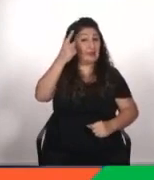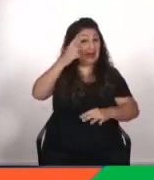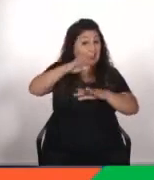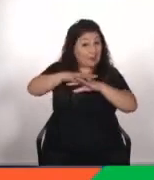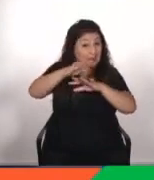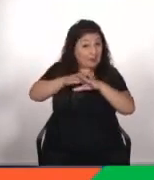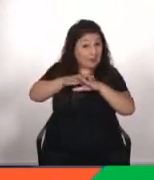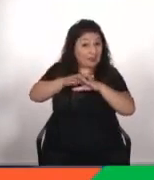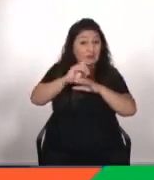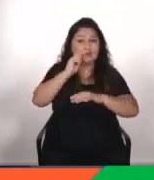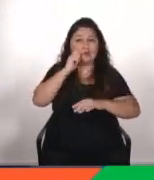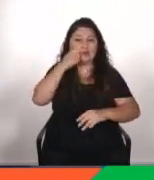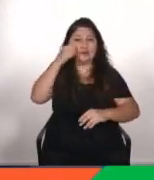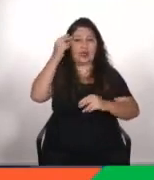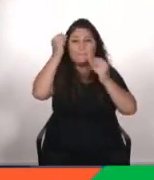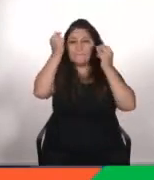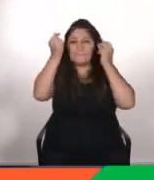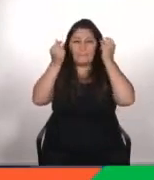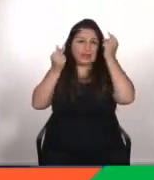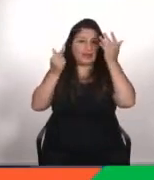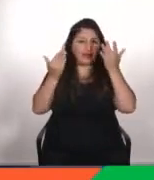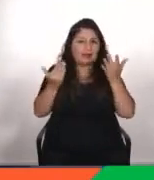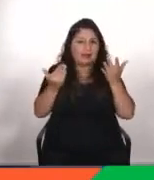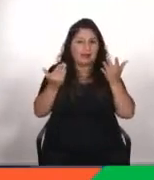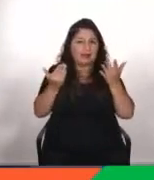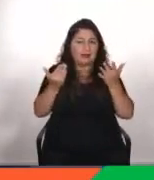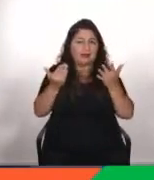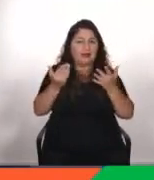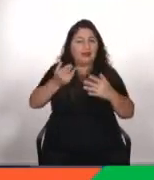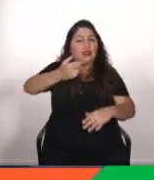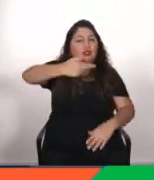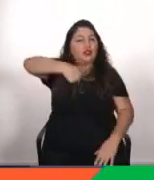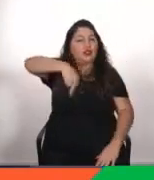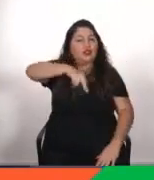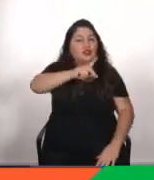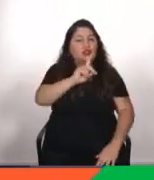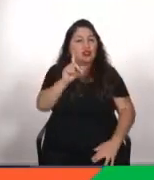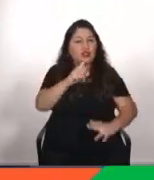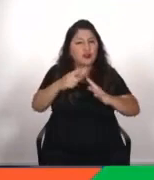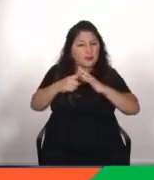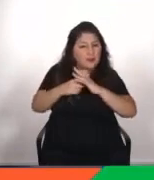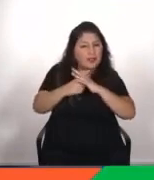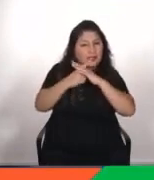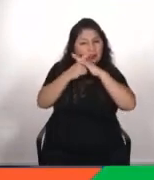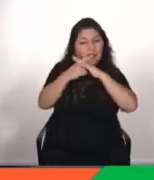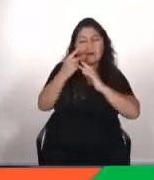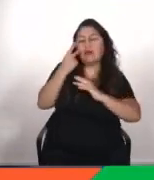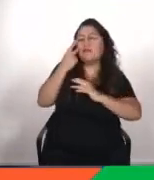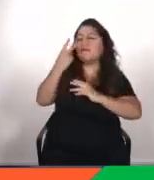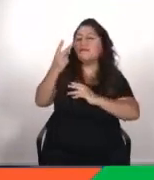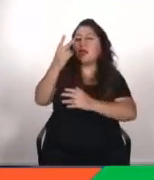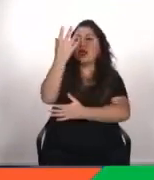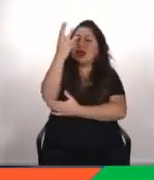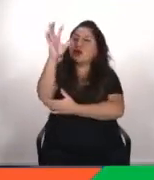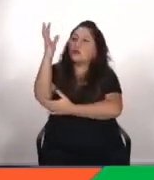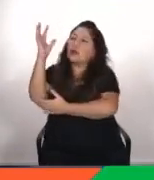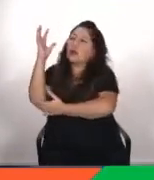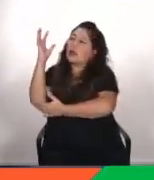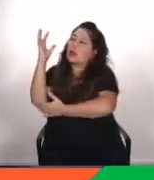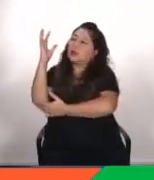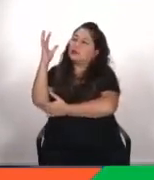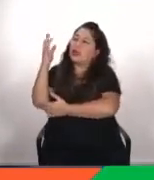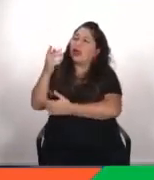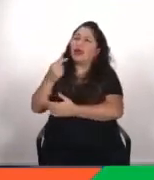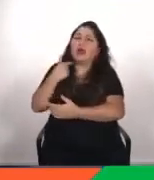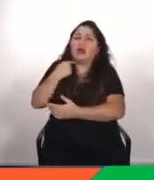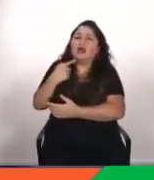En el sentido de que nosotros no partimos de observar la naturaleza para ver qué encontramos en ella y a partir